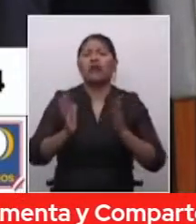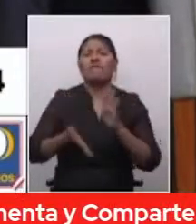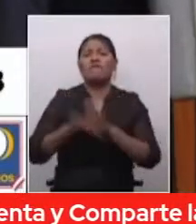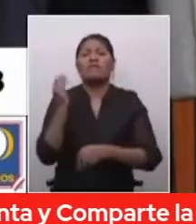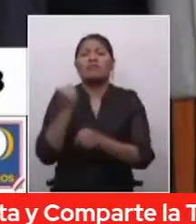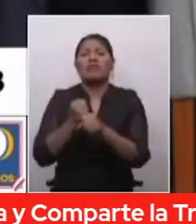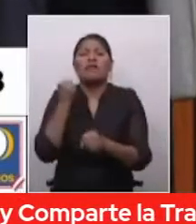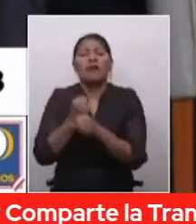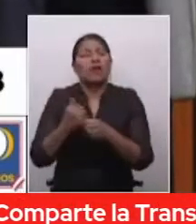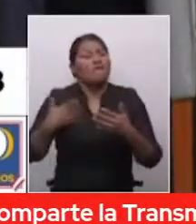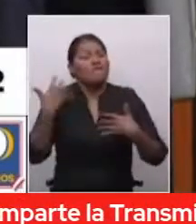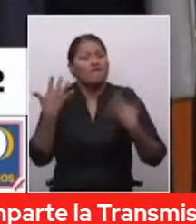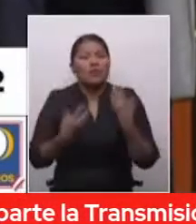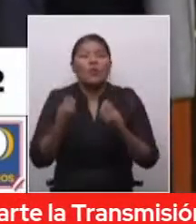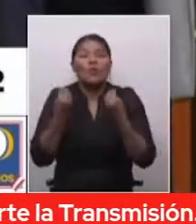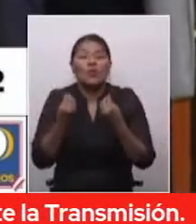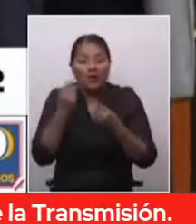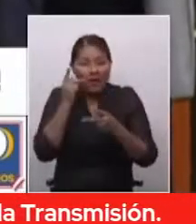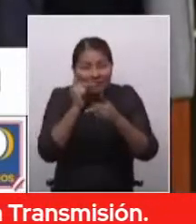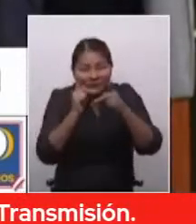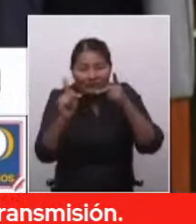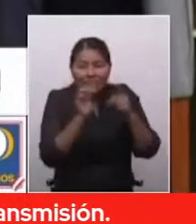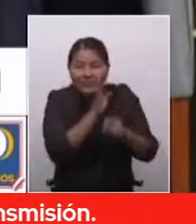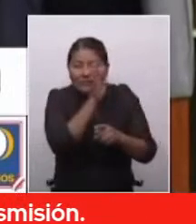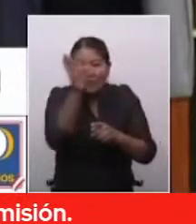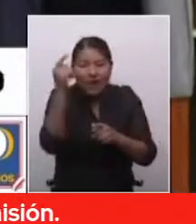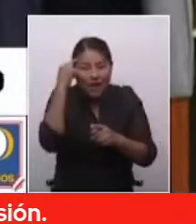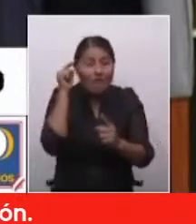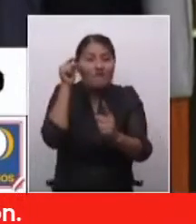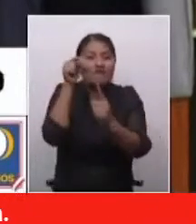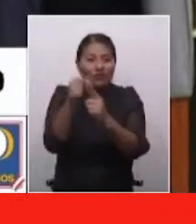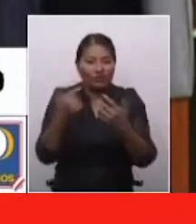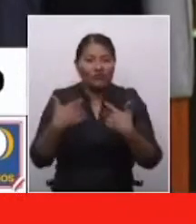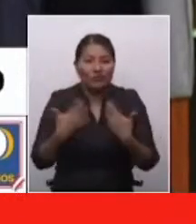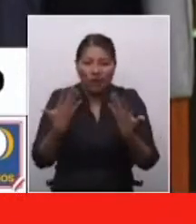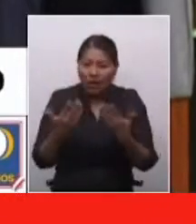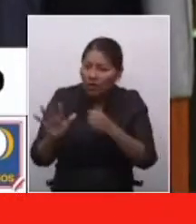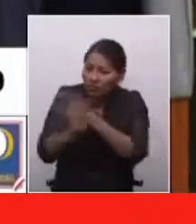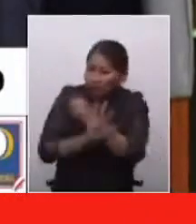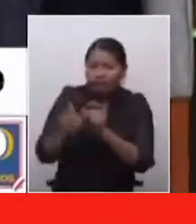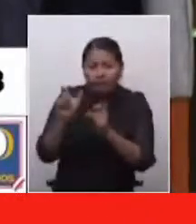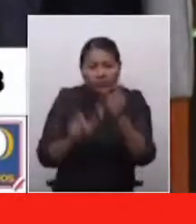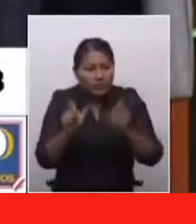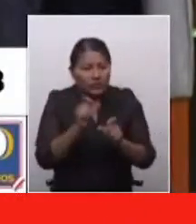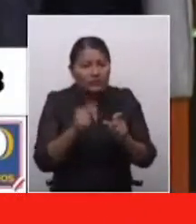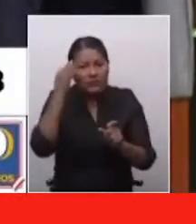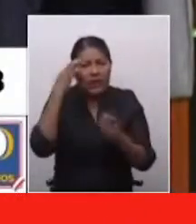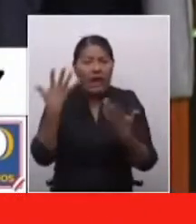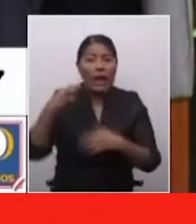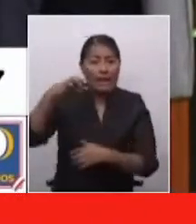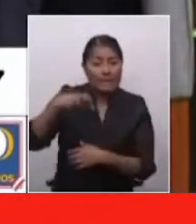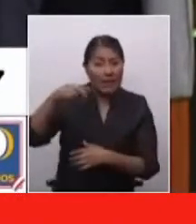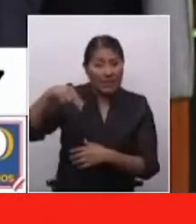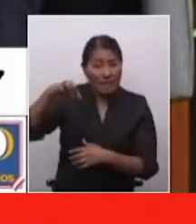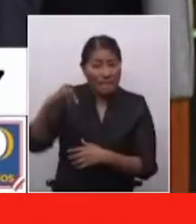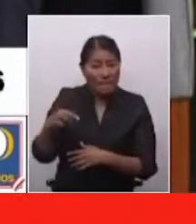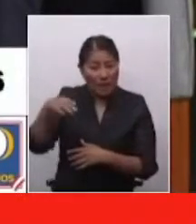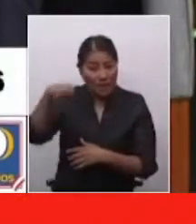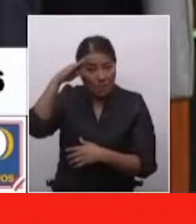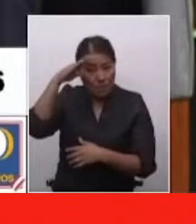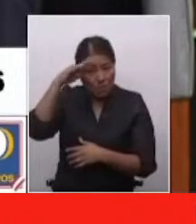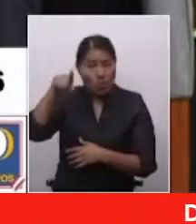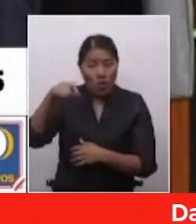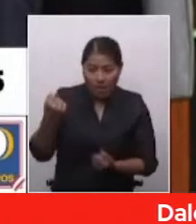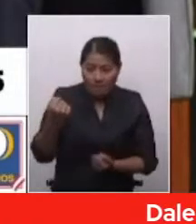Y eso es porque hemos recuperado la seguridad ciudadana, porque hemos logrado que la PNP, apoyada por